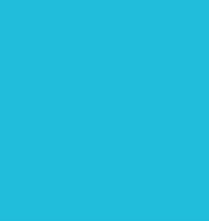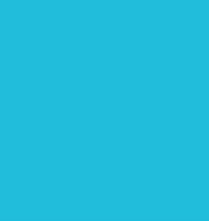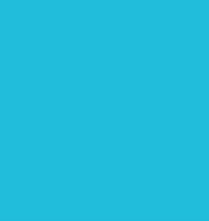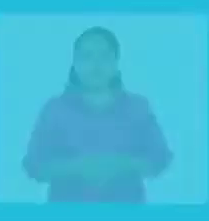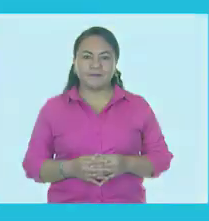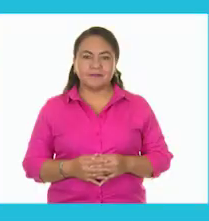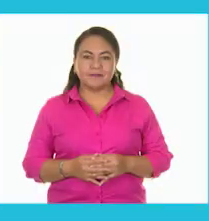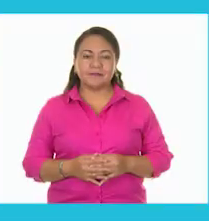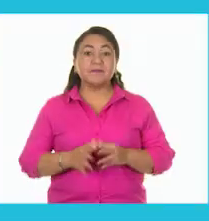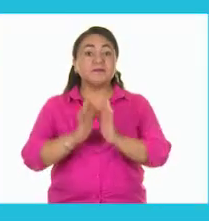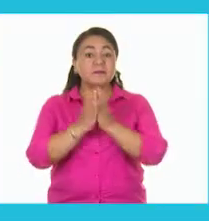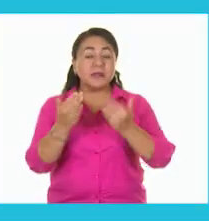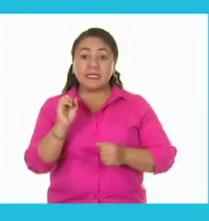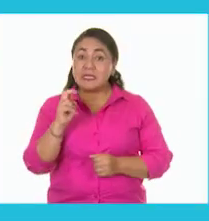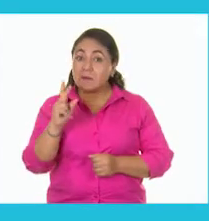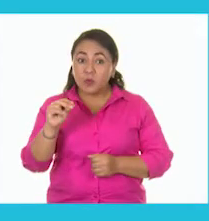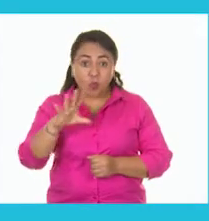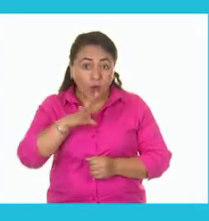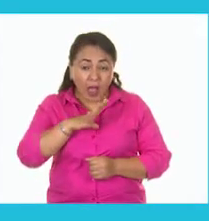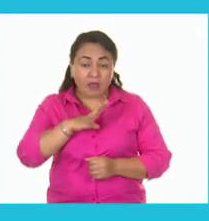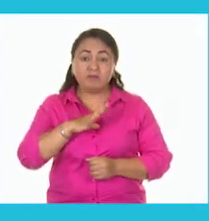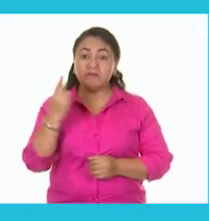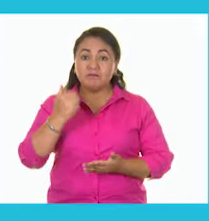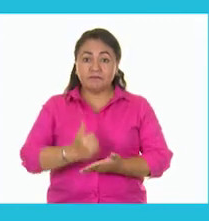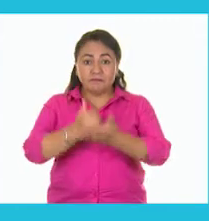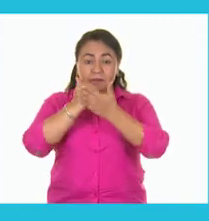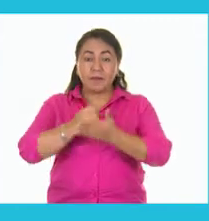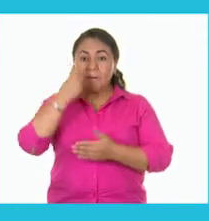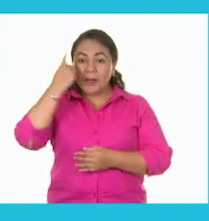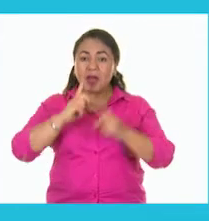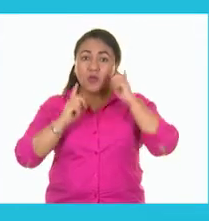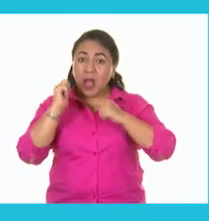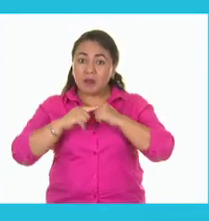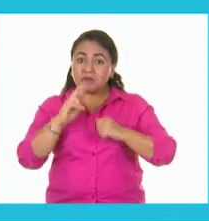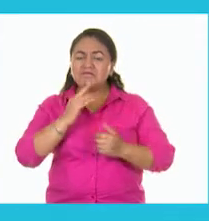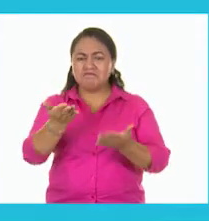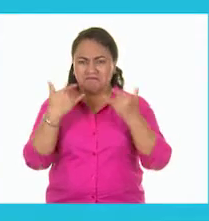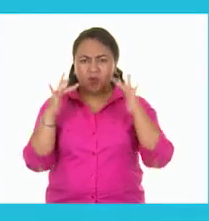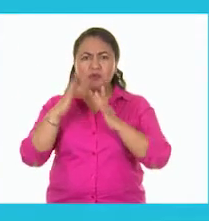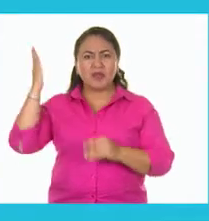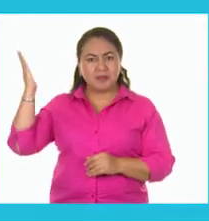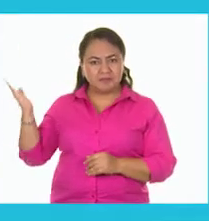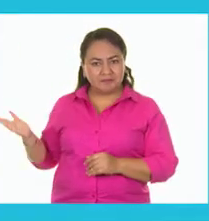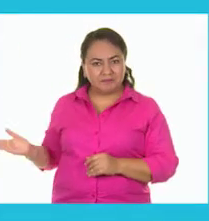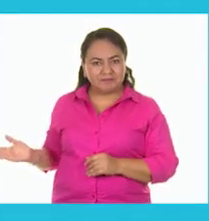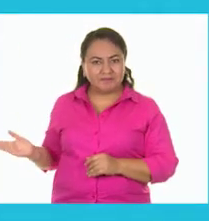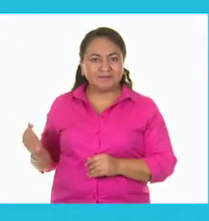Si no tienes el libro de texto o necesitas ayuda para resolver tus dudas, contáctanos.